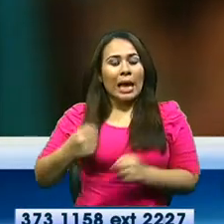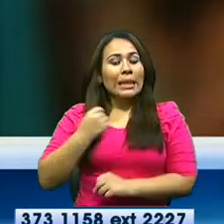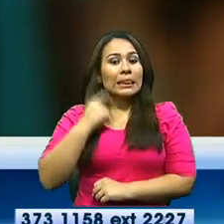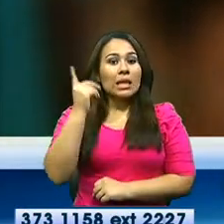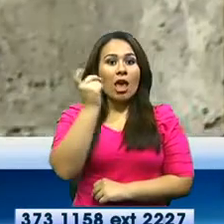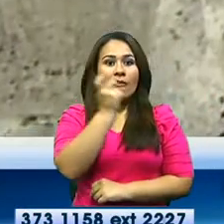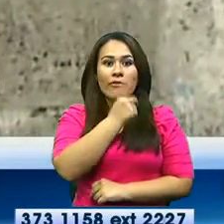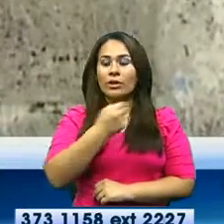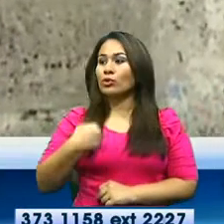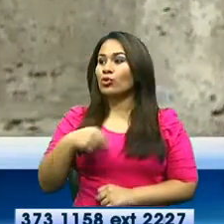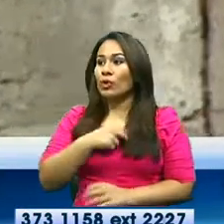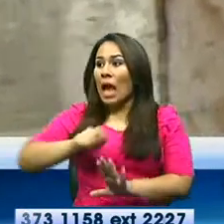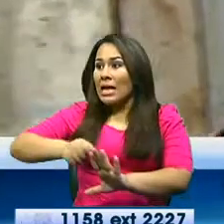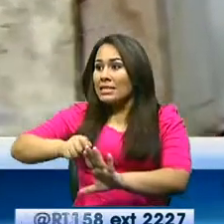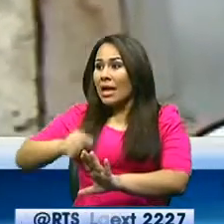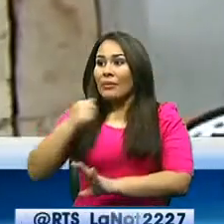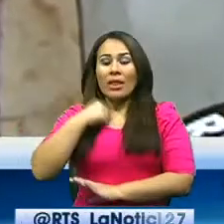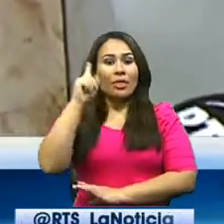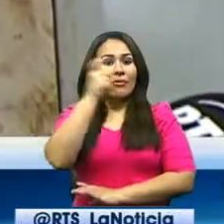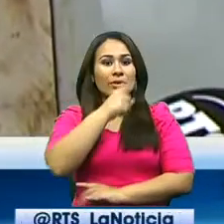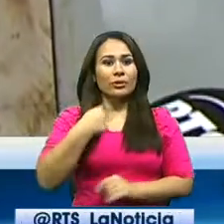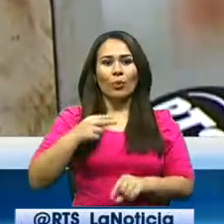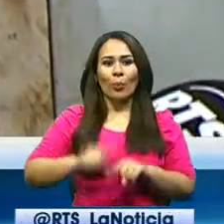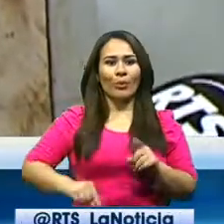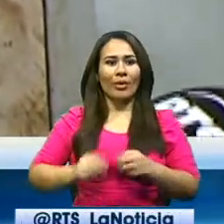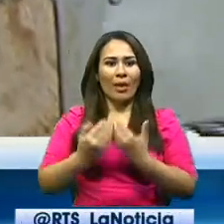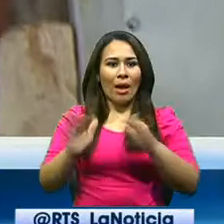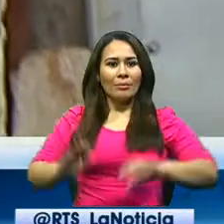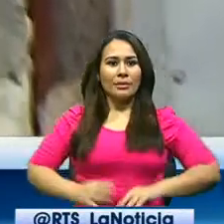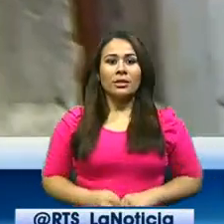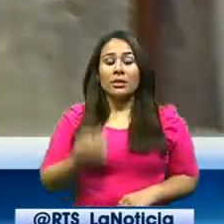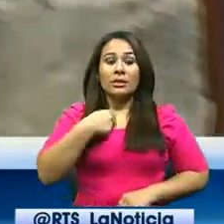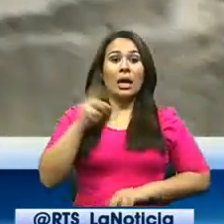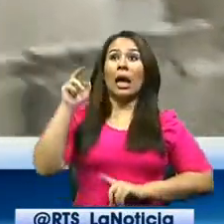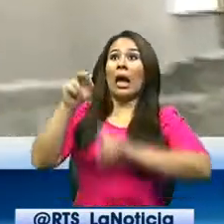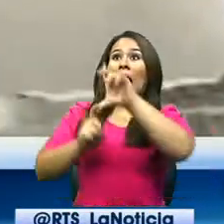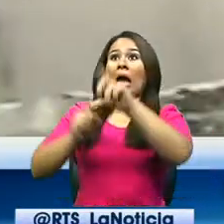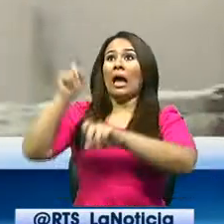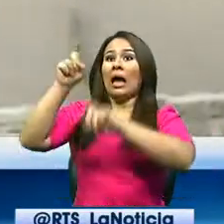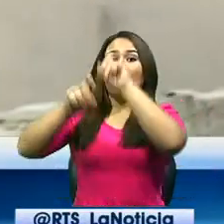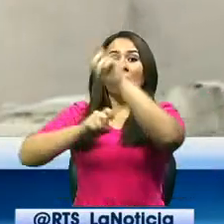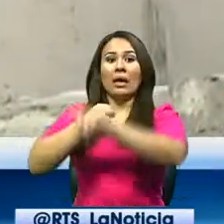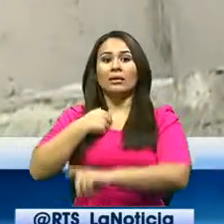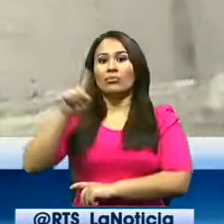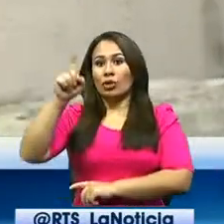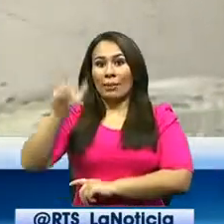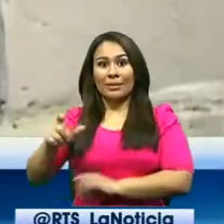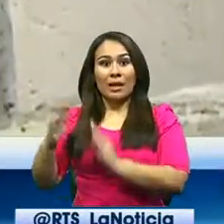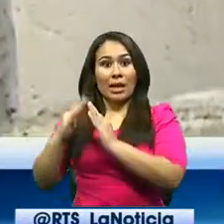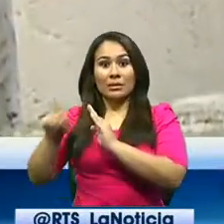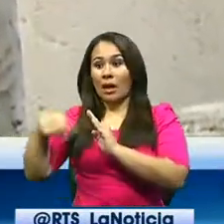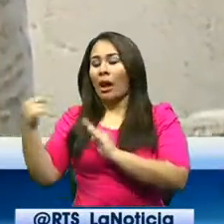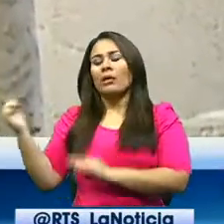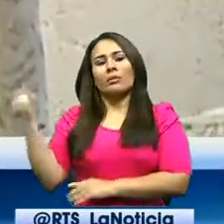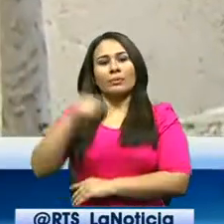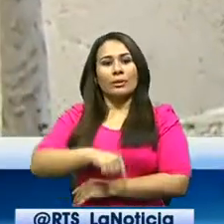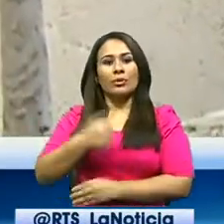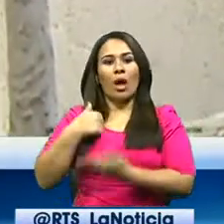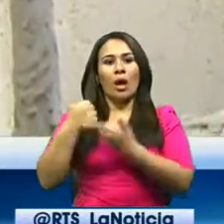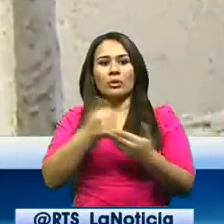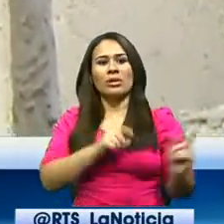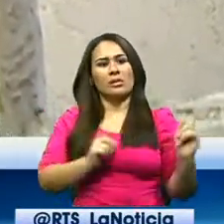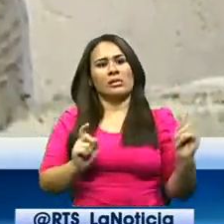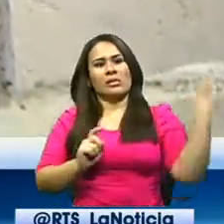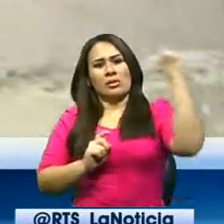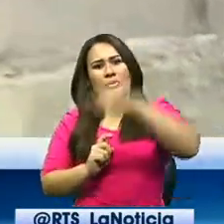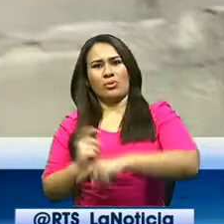ni una llave encontraba aquí para mandar a los vecinos para que me abran, yo me trepé por ahí. Un vecino se trepó aquí y se le lanzó la pared, se